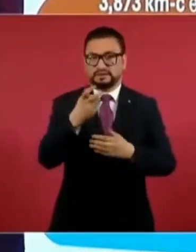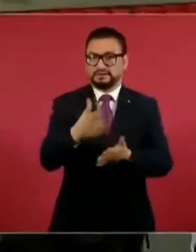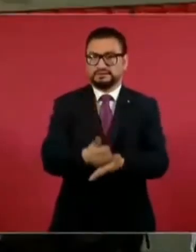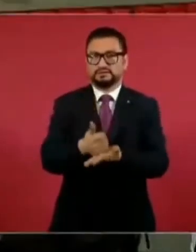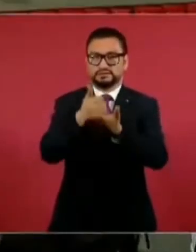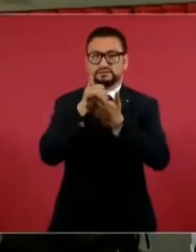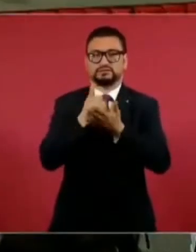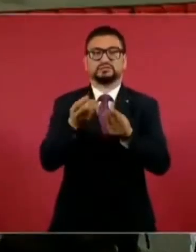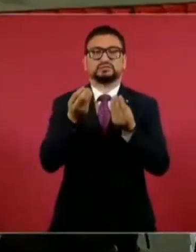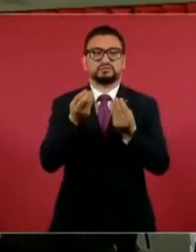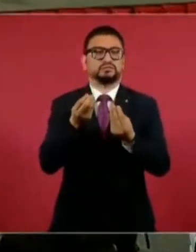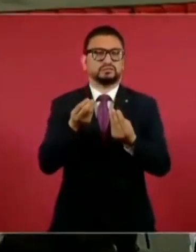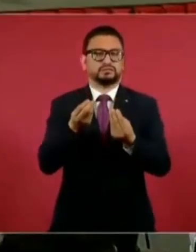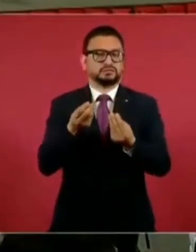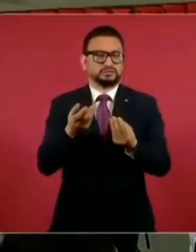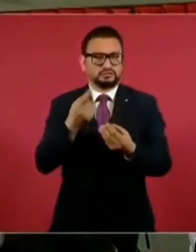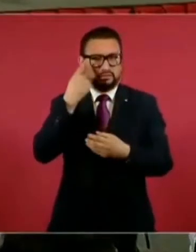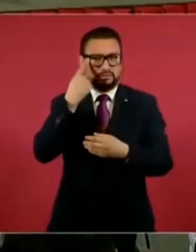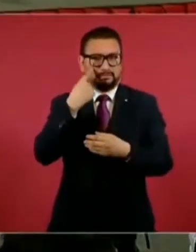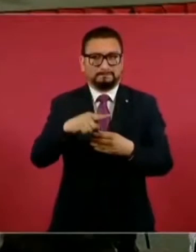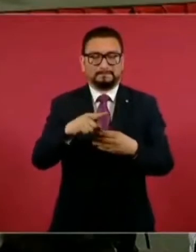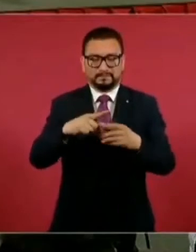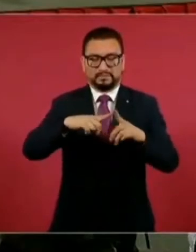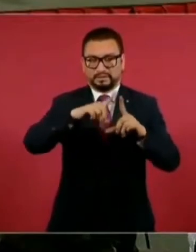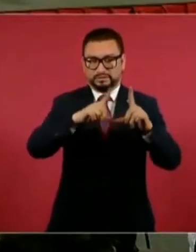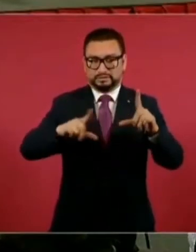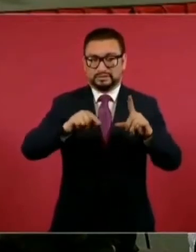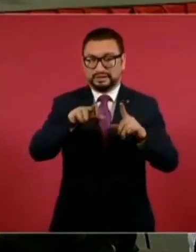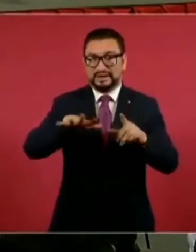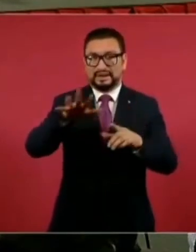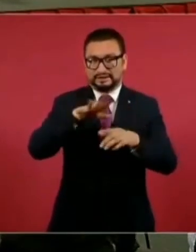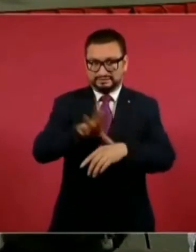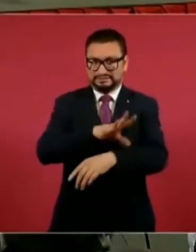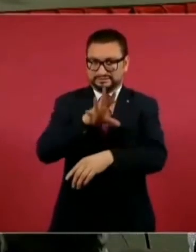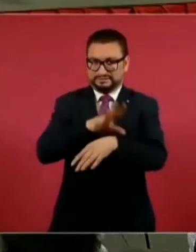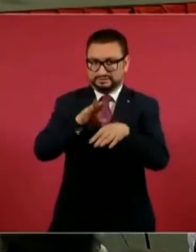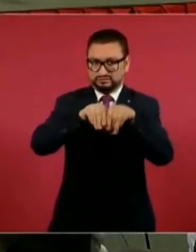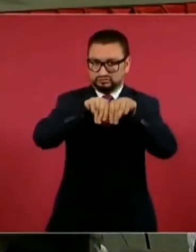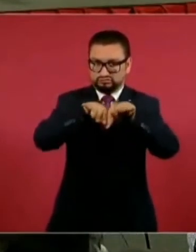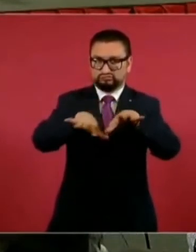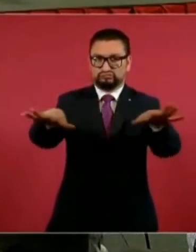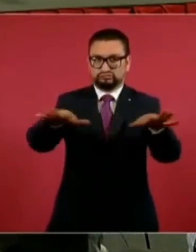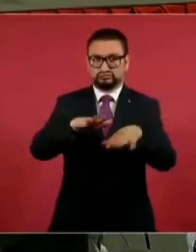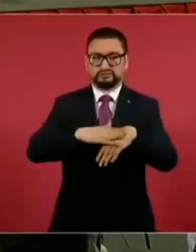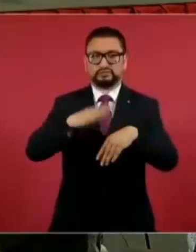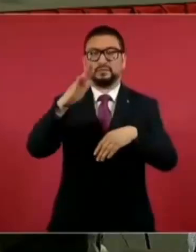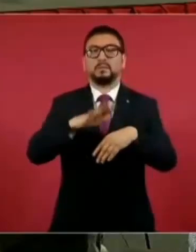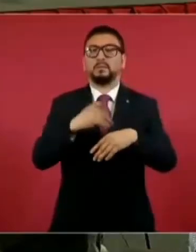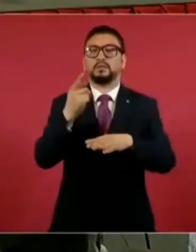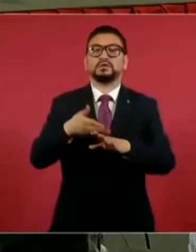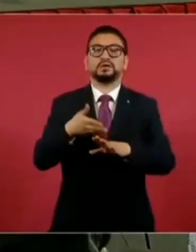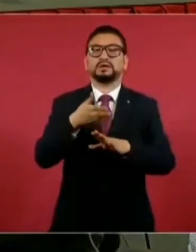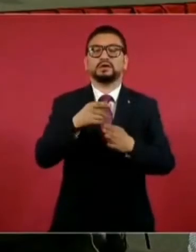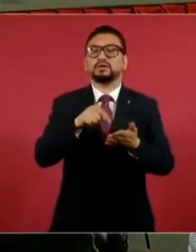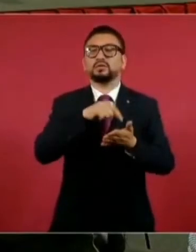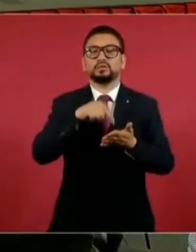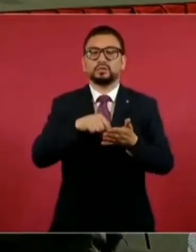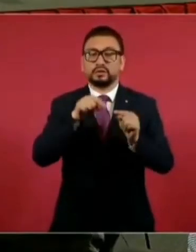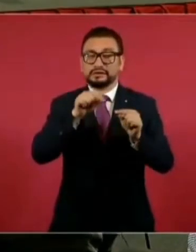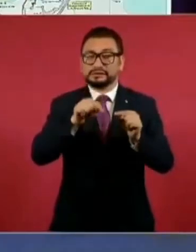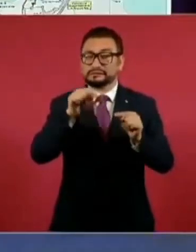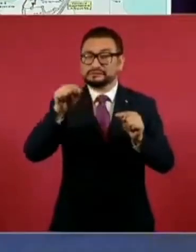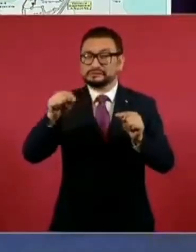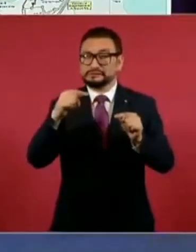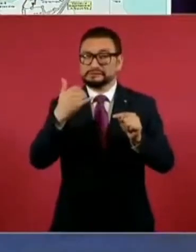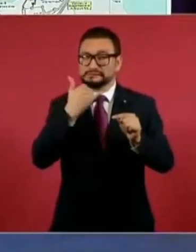mucho a distribuir bien la energía que de alguna manera se implementó en puntos que no eran